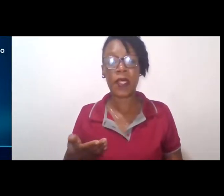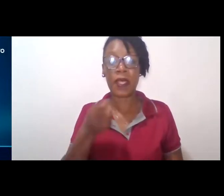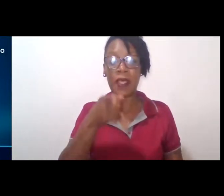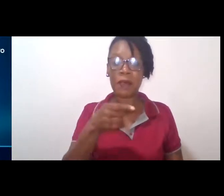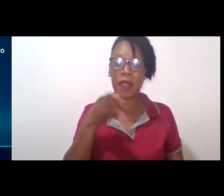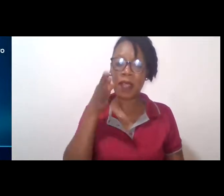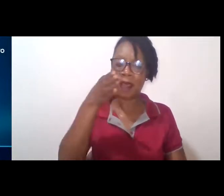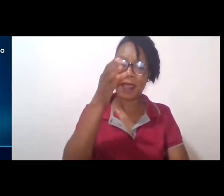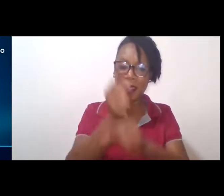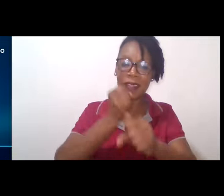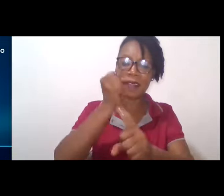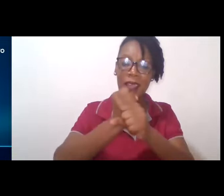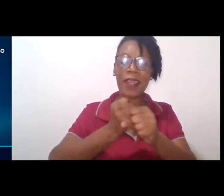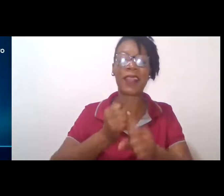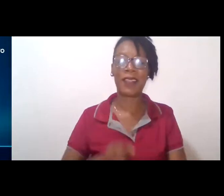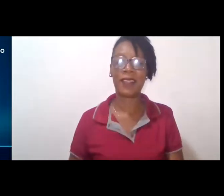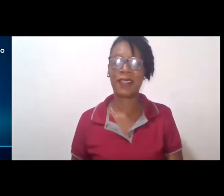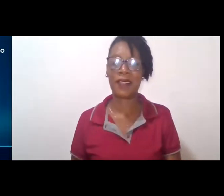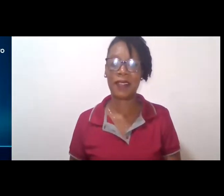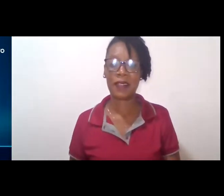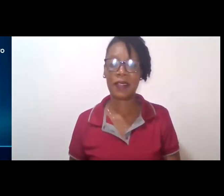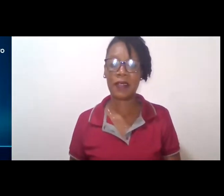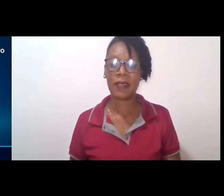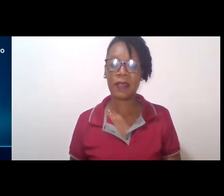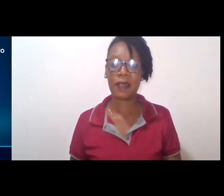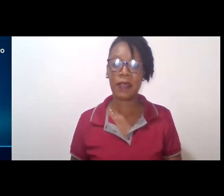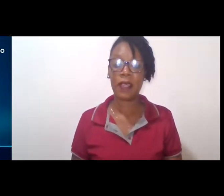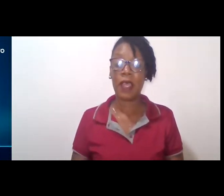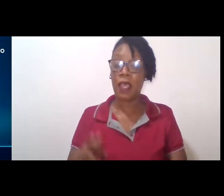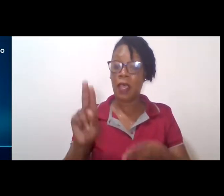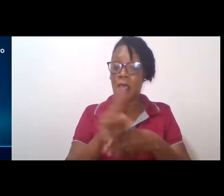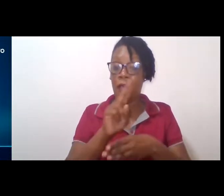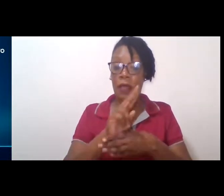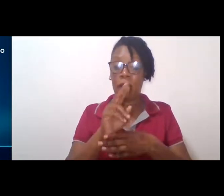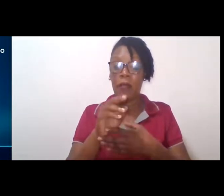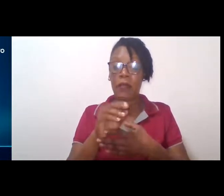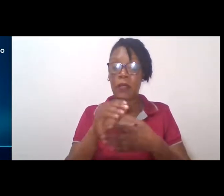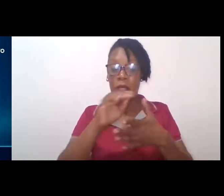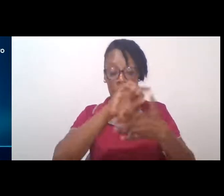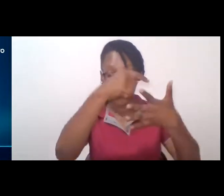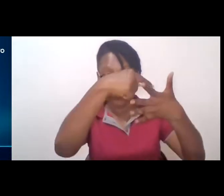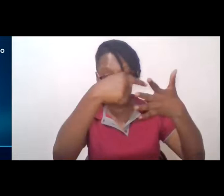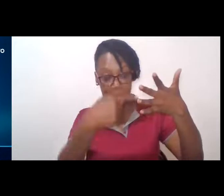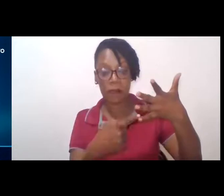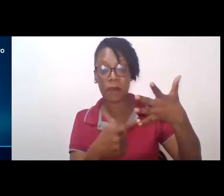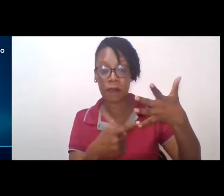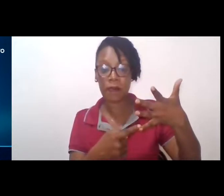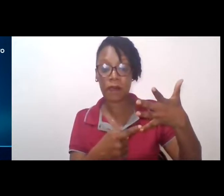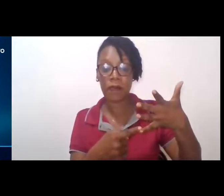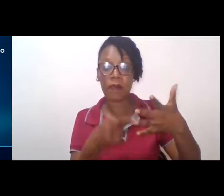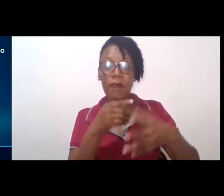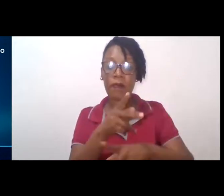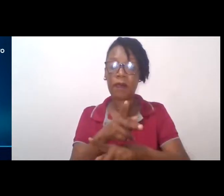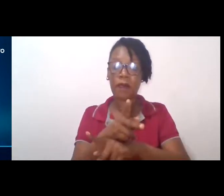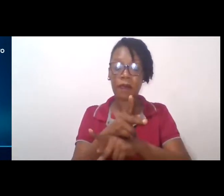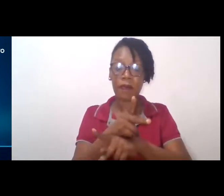trabajar en el campo, como decimos, el uso de las agendas y todos estos elementos son preventivos,